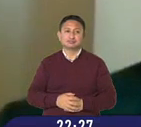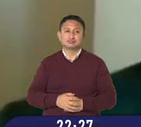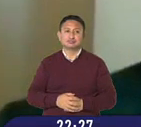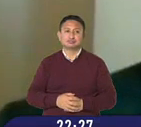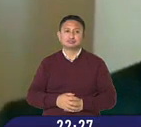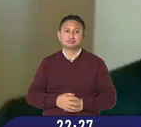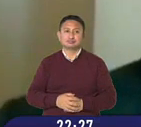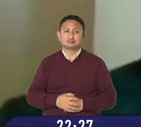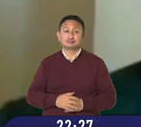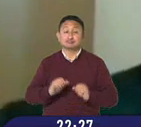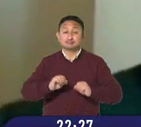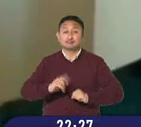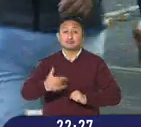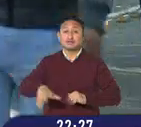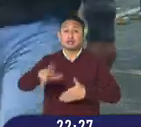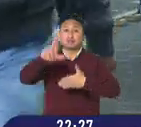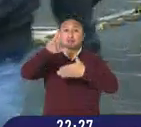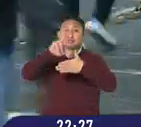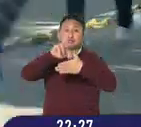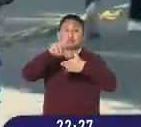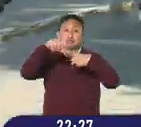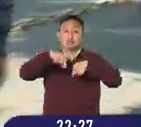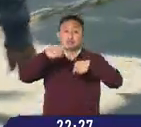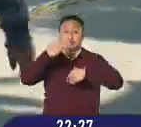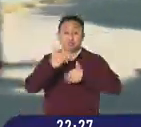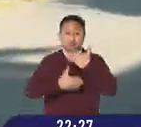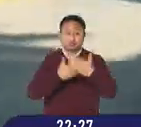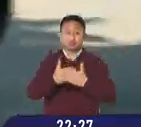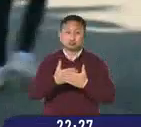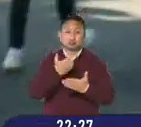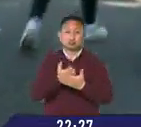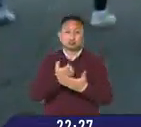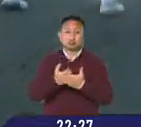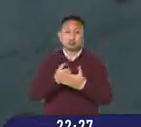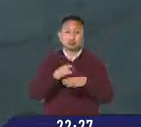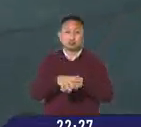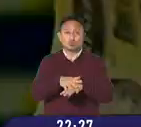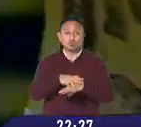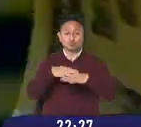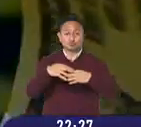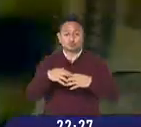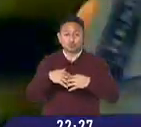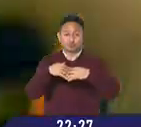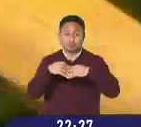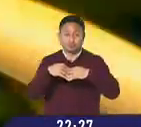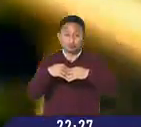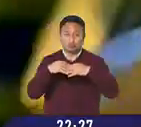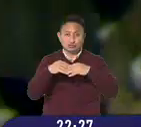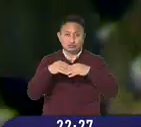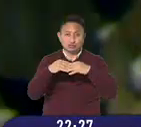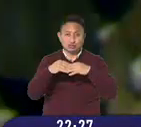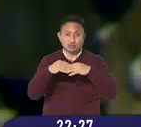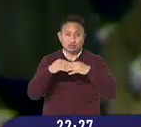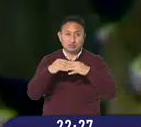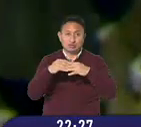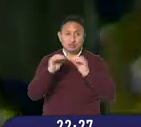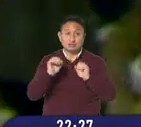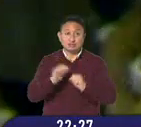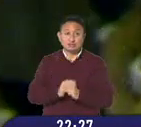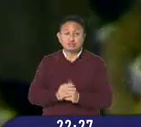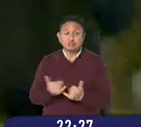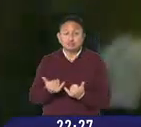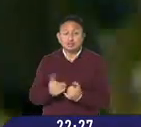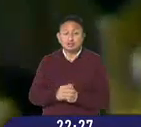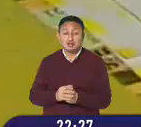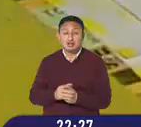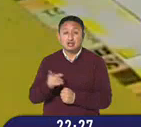Se concluye que América Latina y el Caribe se van recuperando económicamente de manera lenta y que los costos para enfrentar la pandemia deberán hacerse con